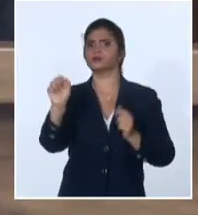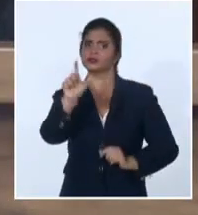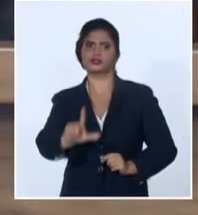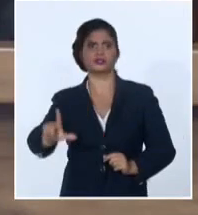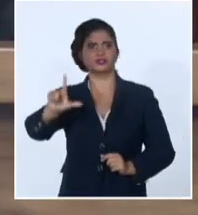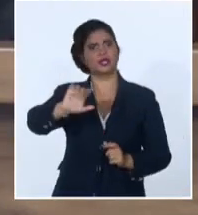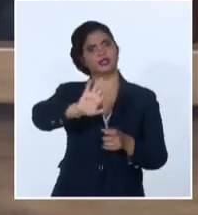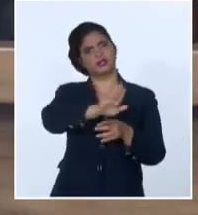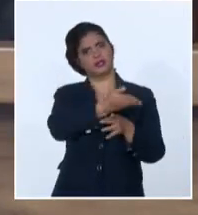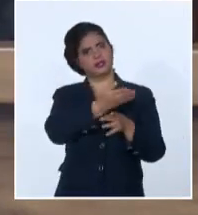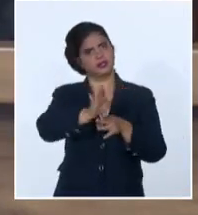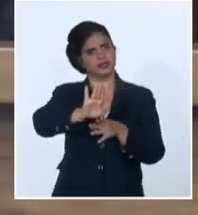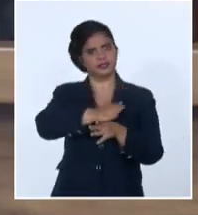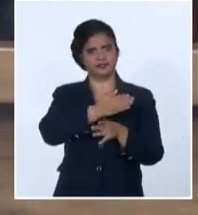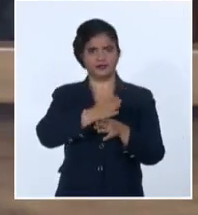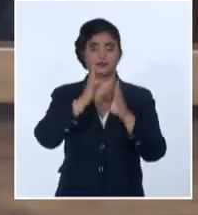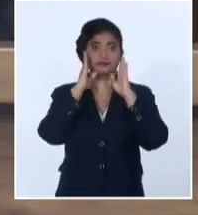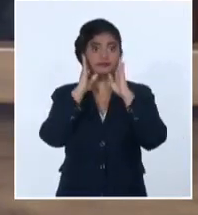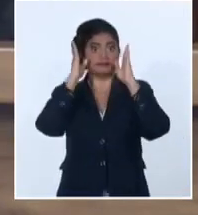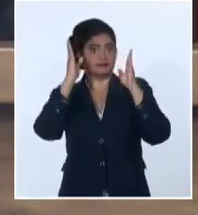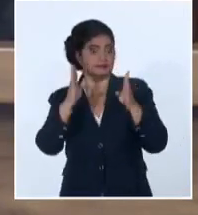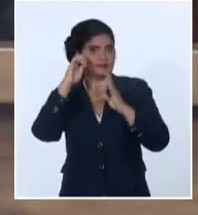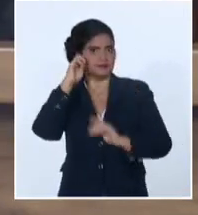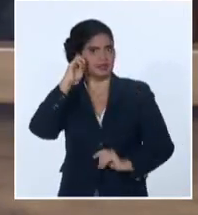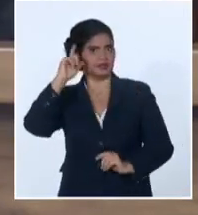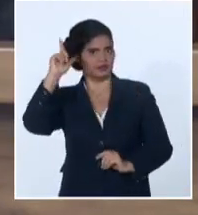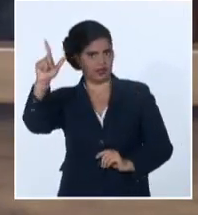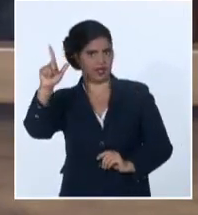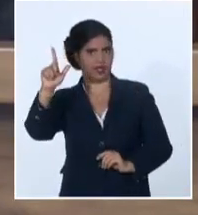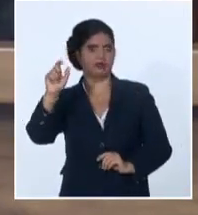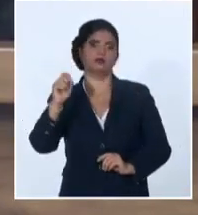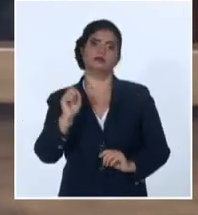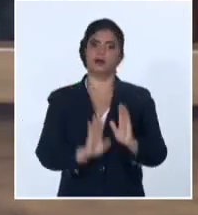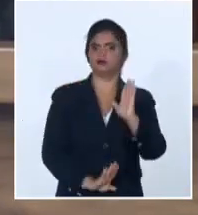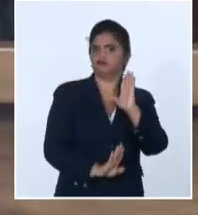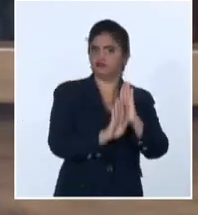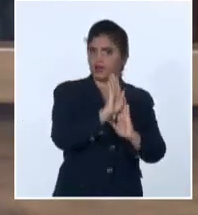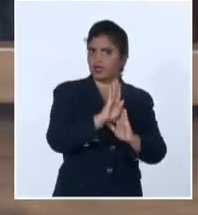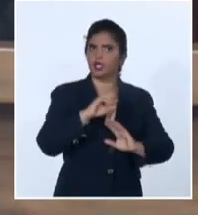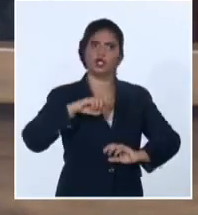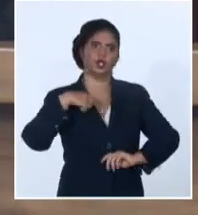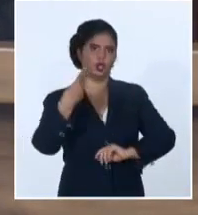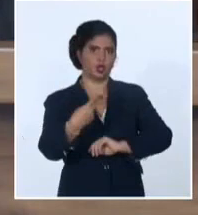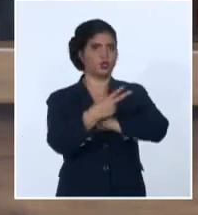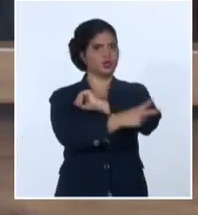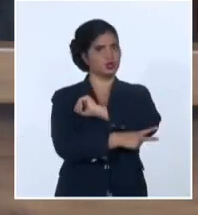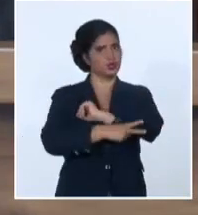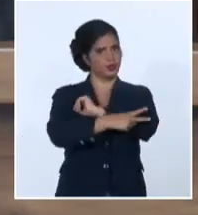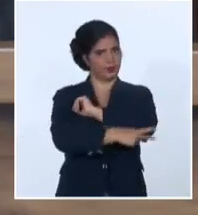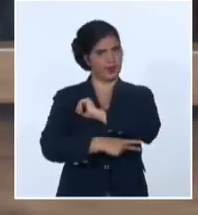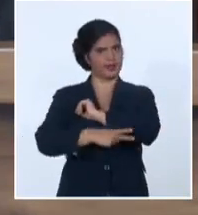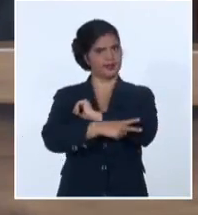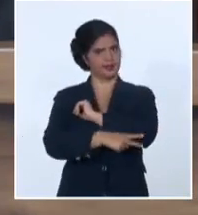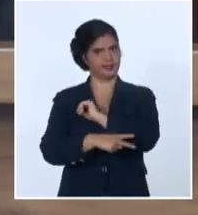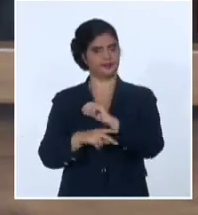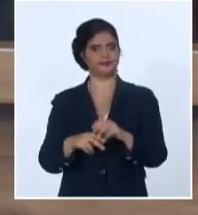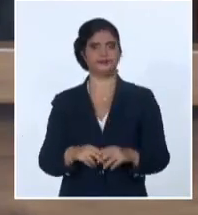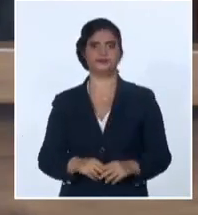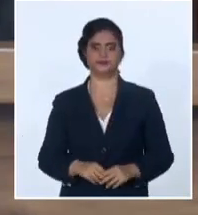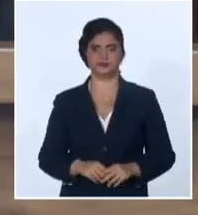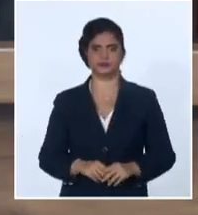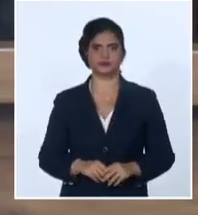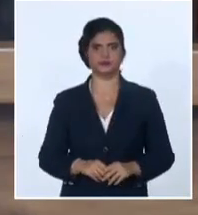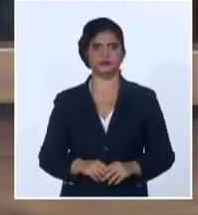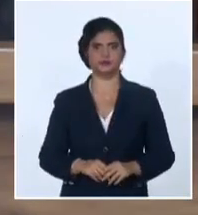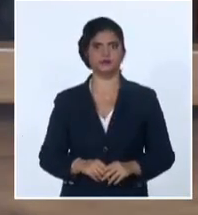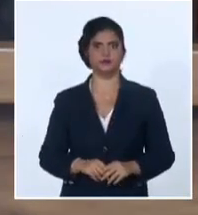enfrascarnos en iniciativas que introduzcan un nuevo ímpetu y dinamismo al actual marco de la